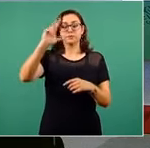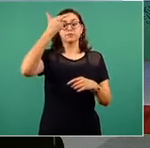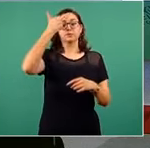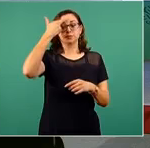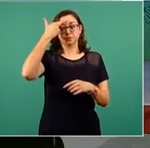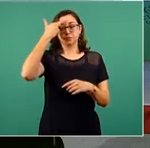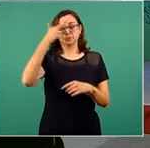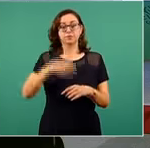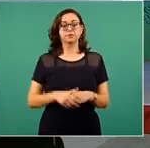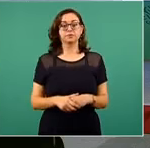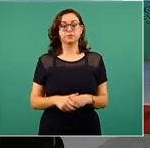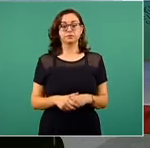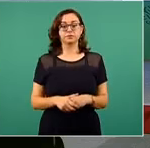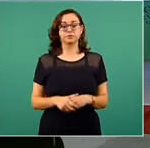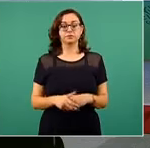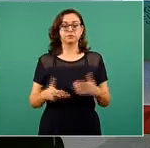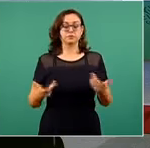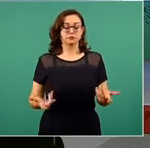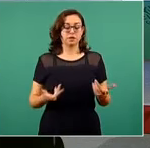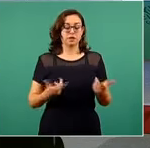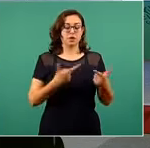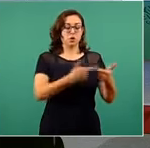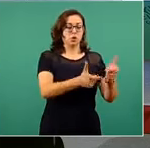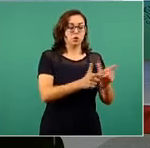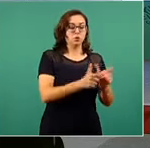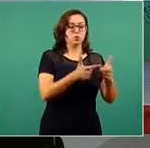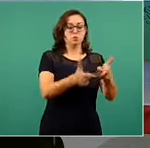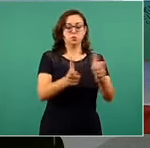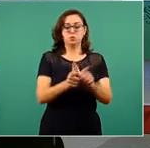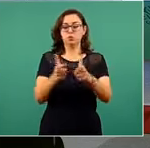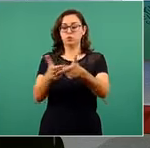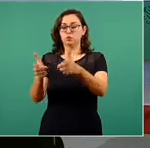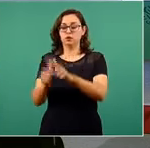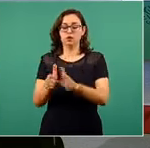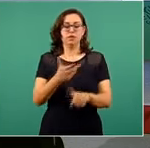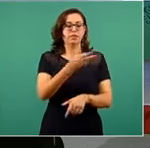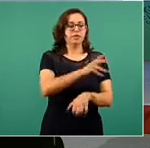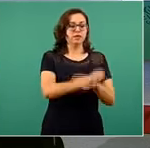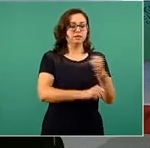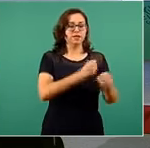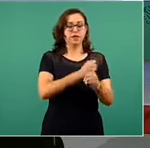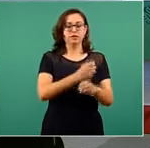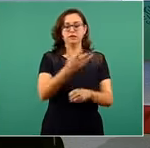las categorías de cada etapa de la vacunación están por décadas,